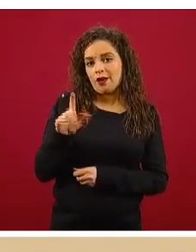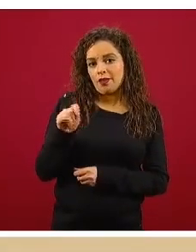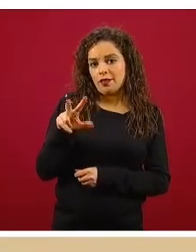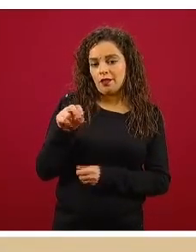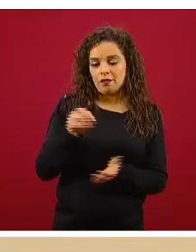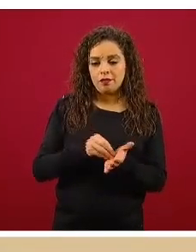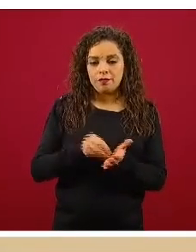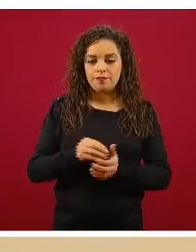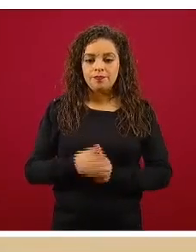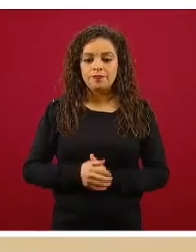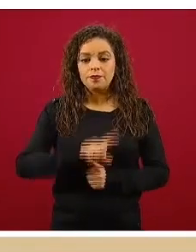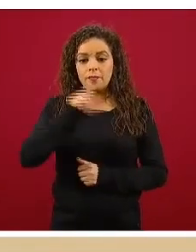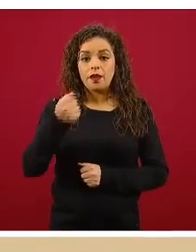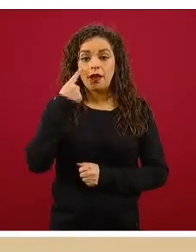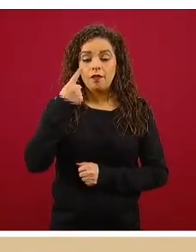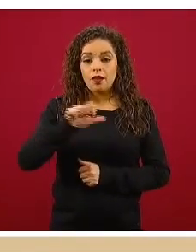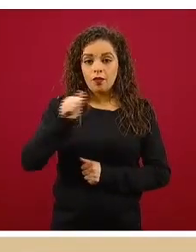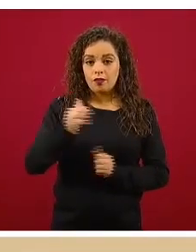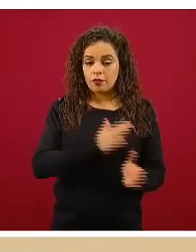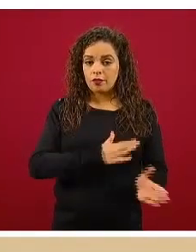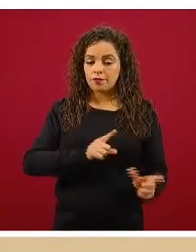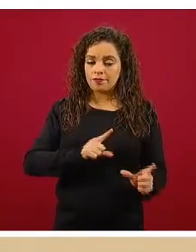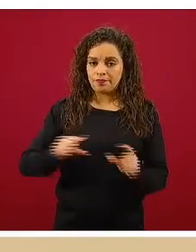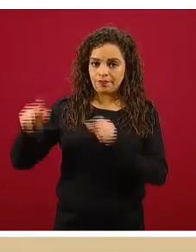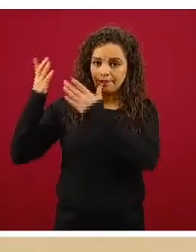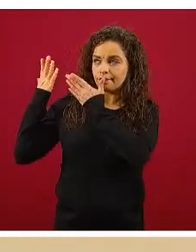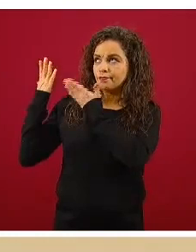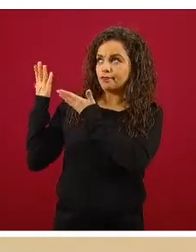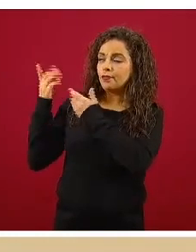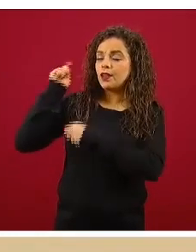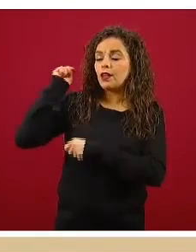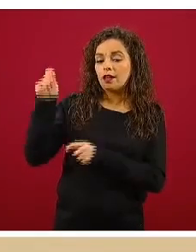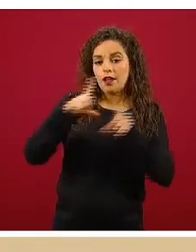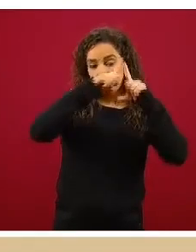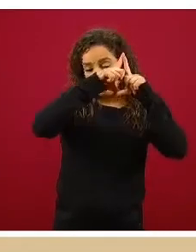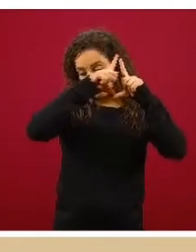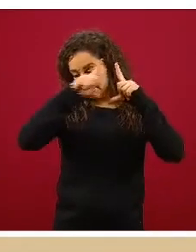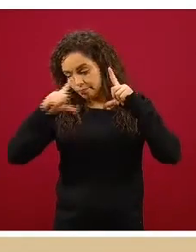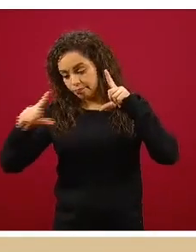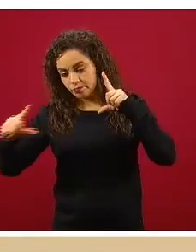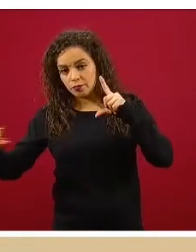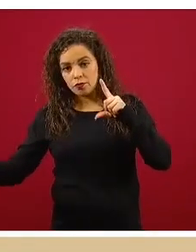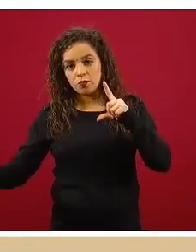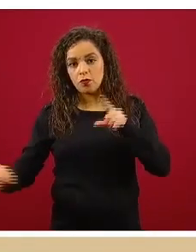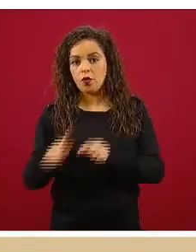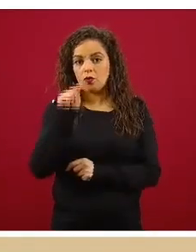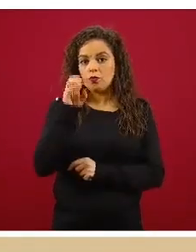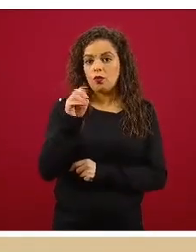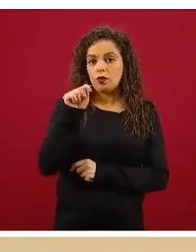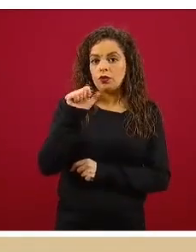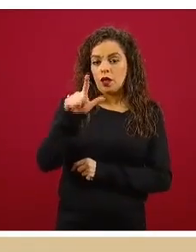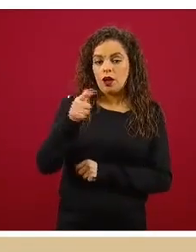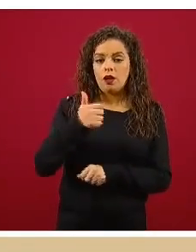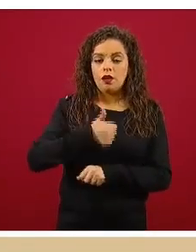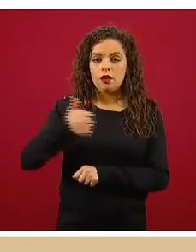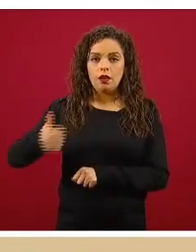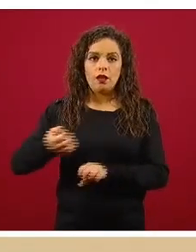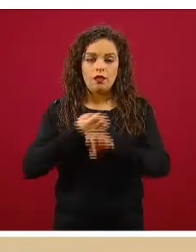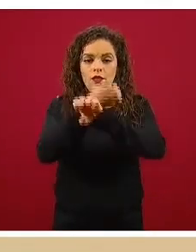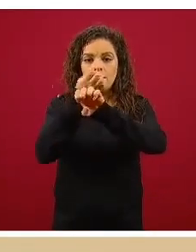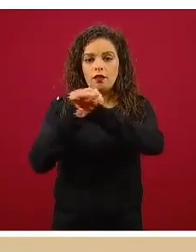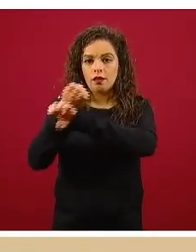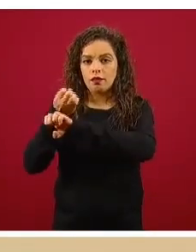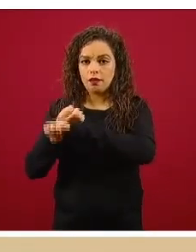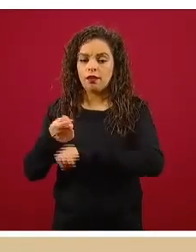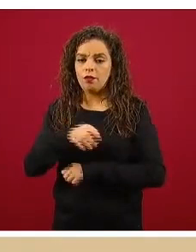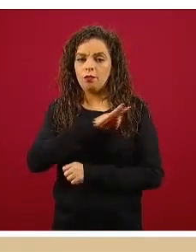ahora en orden descendente, con los datos totales para cada una de las entidades federativas. Se pueda conocer cuáles son las que